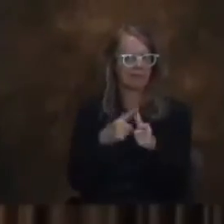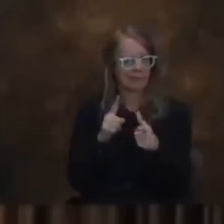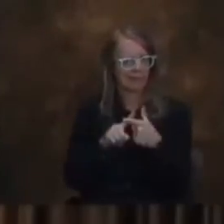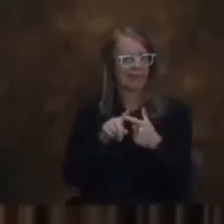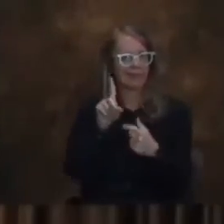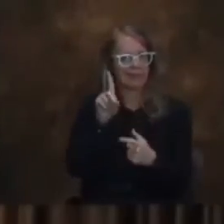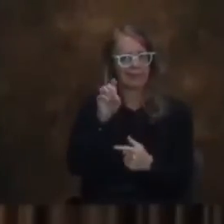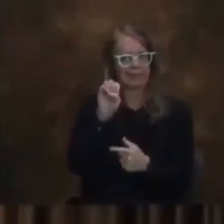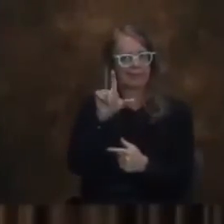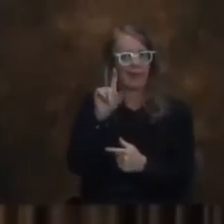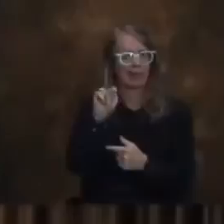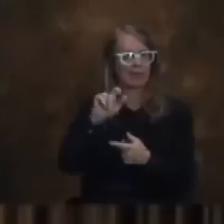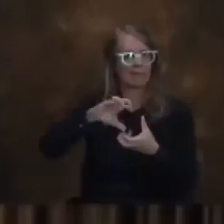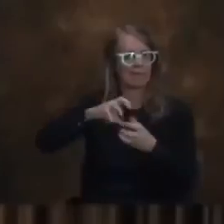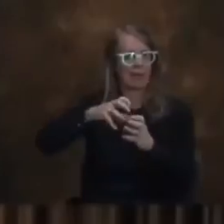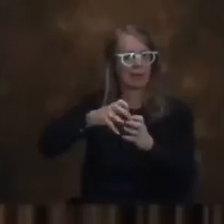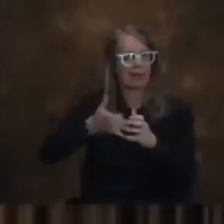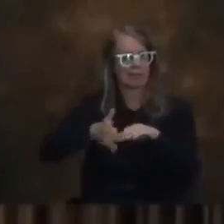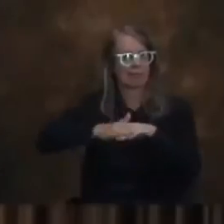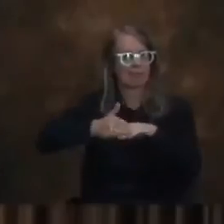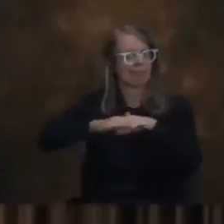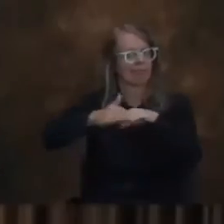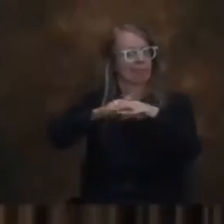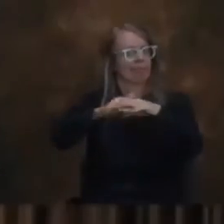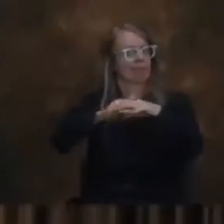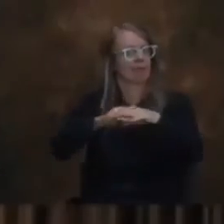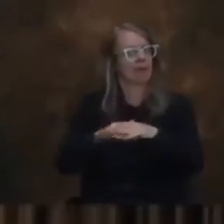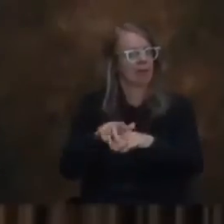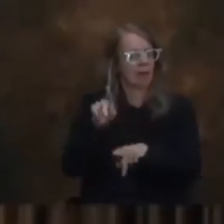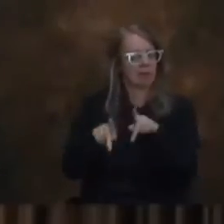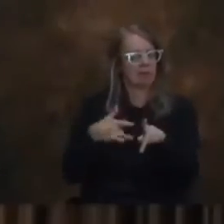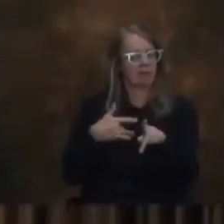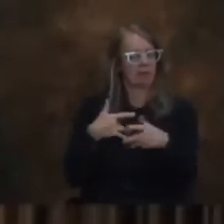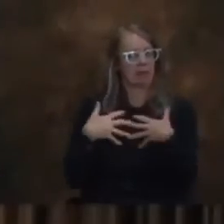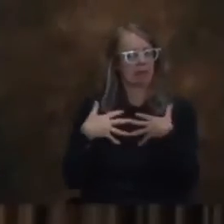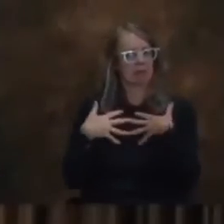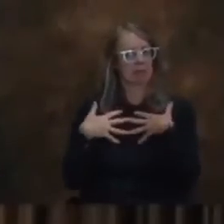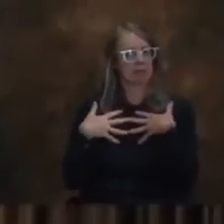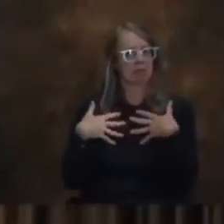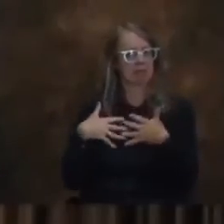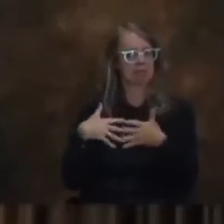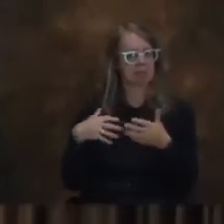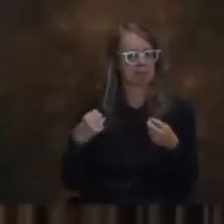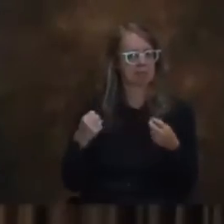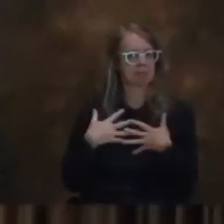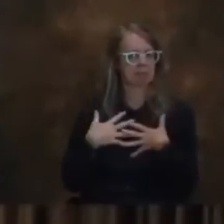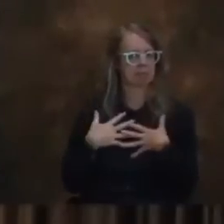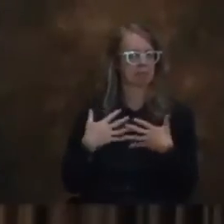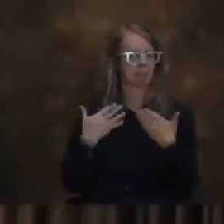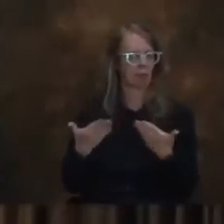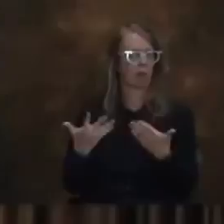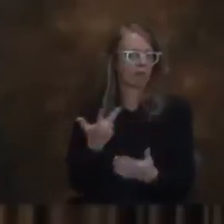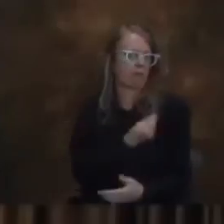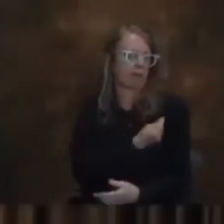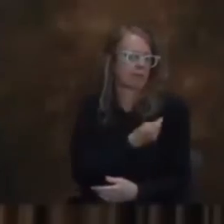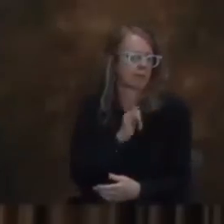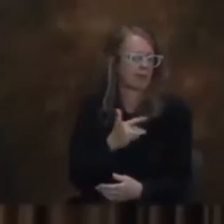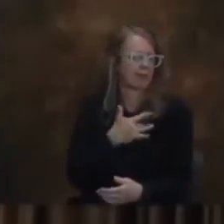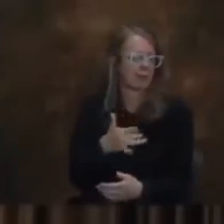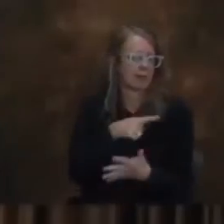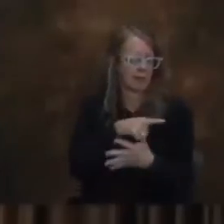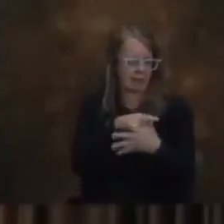verano hago personas que pensaron que no pasaba nada yo tenía que vacunarse y ahora se están viendo como más vulnerables